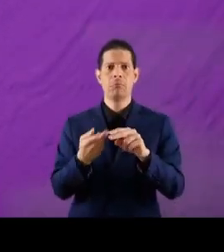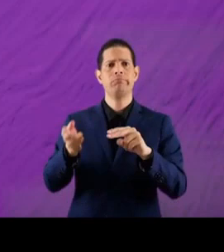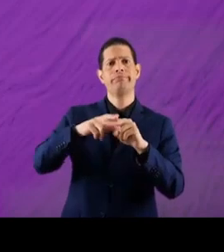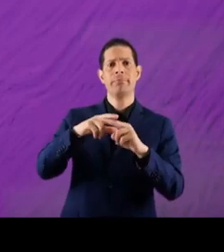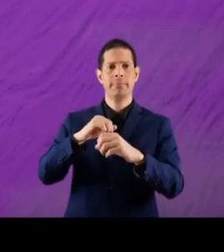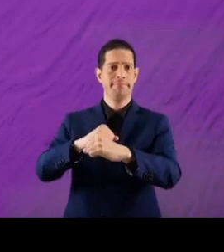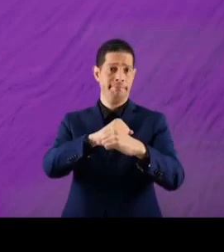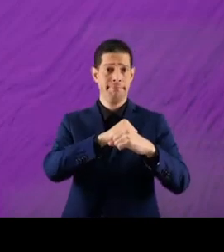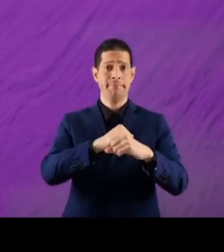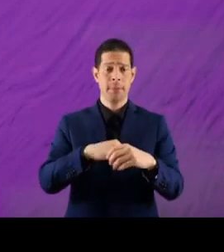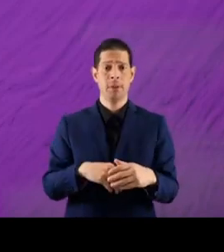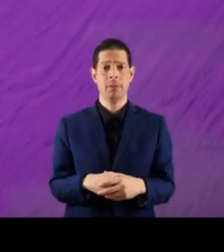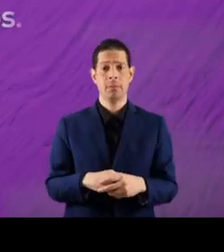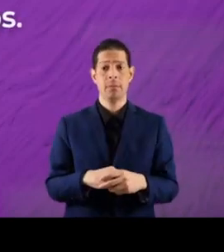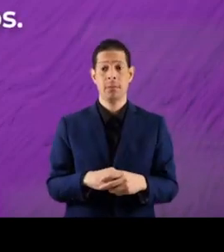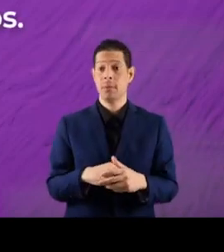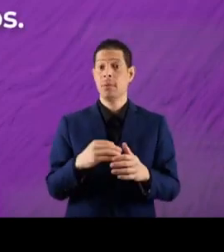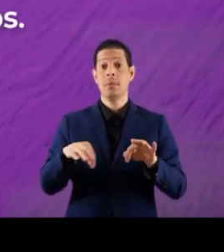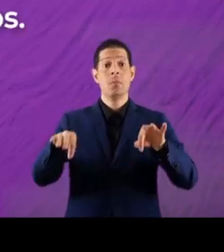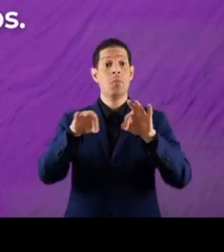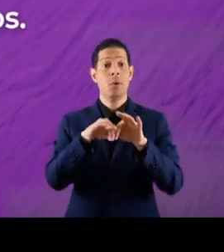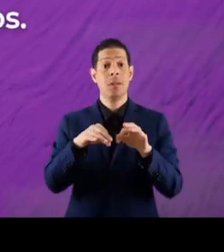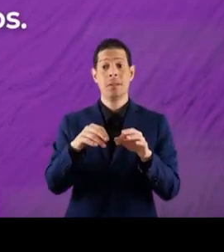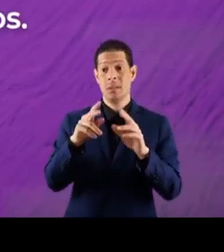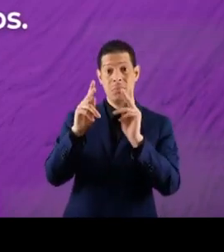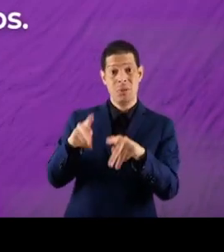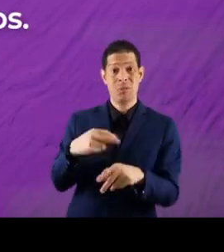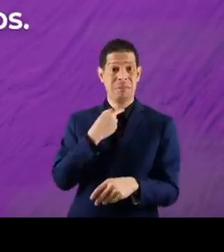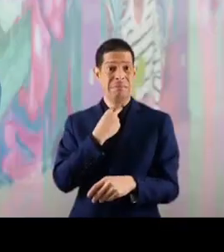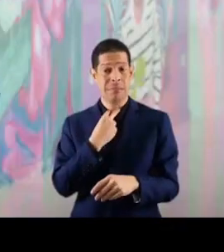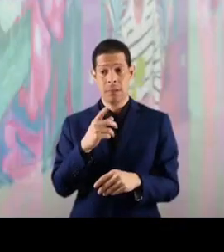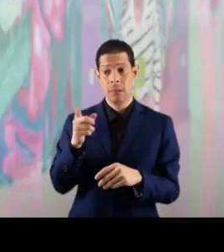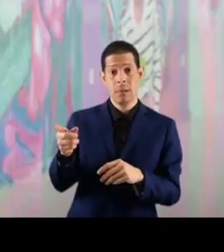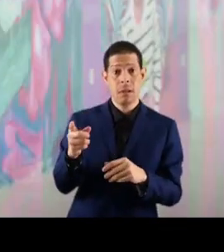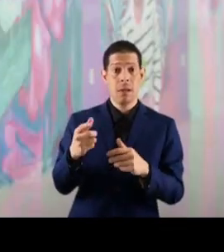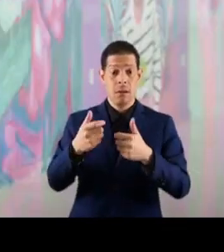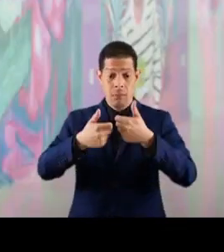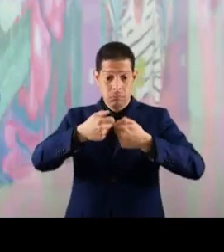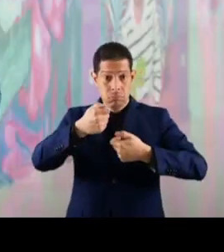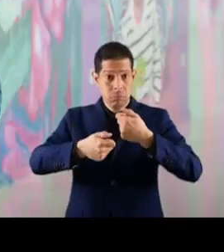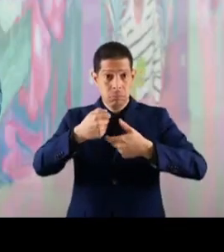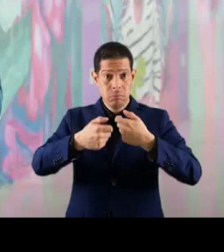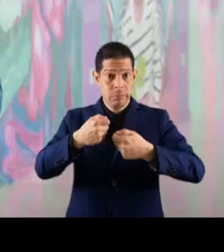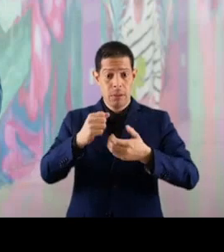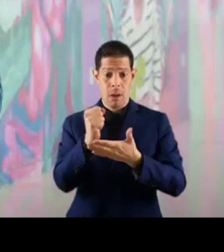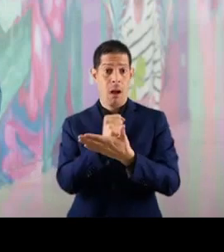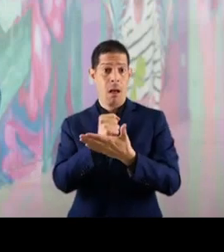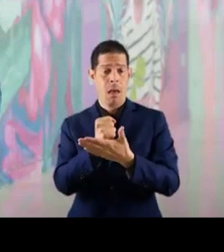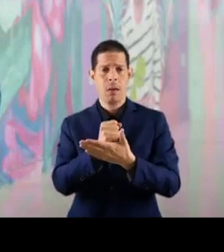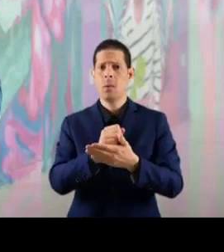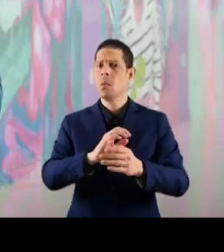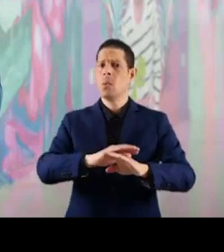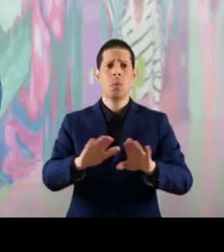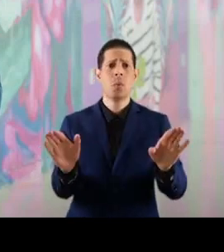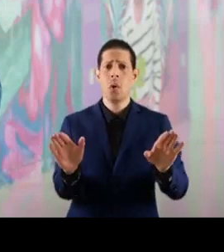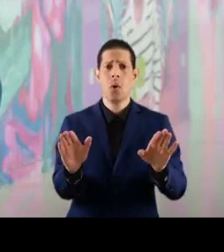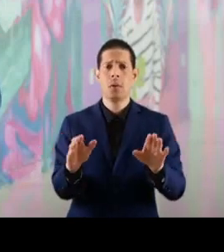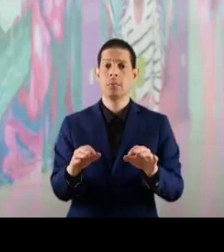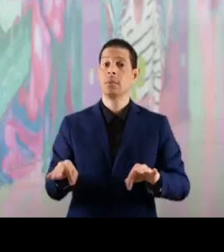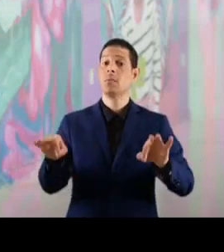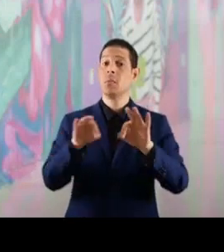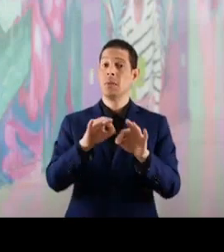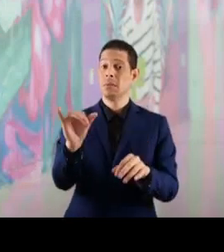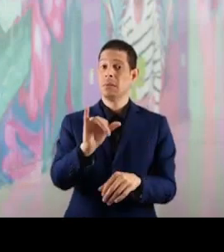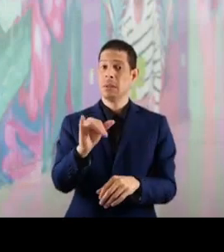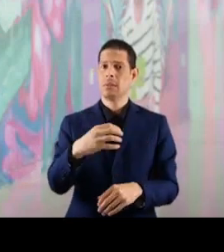importante que el ciudadano la víctima no borre ningún mensaje no ponga sobre aviso si el delincuente y adicional a eso la